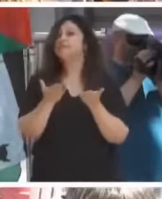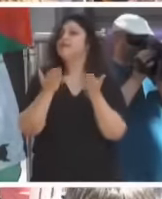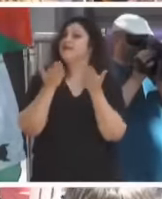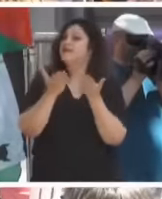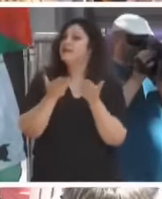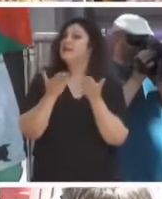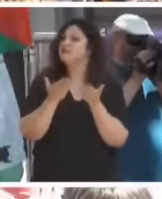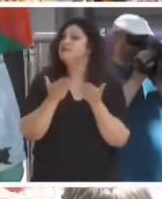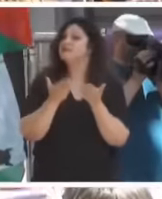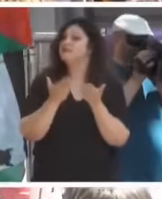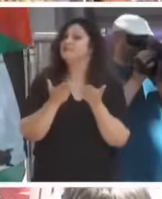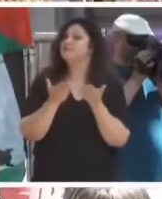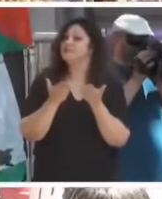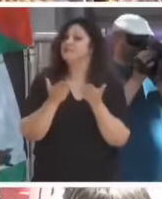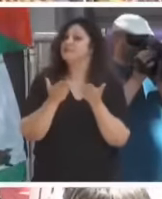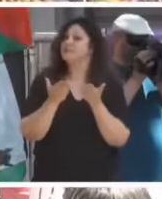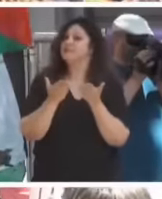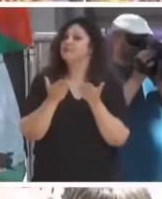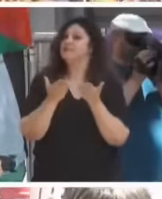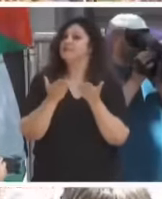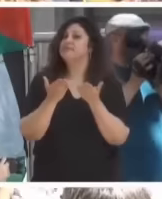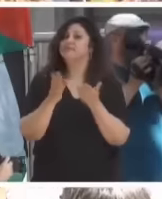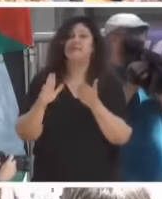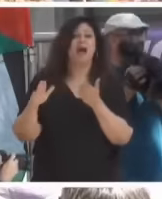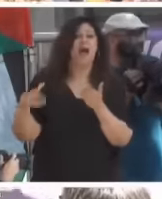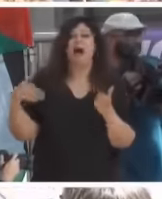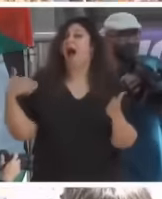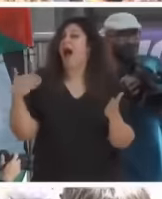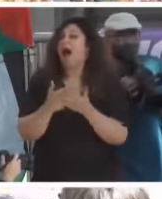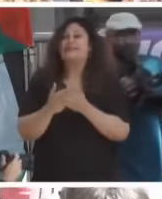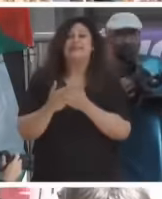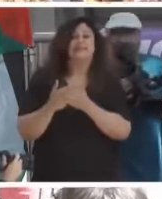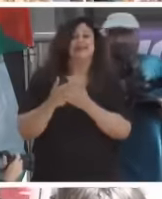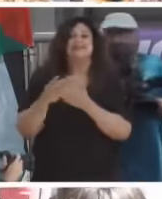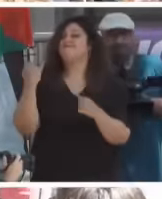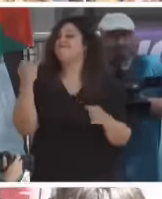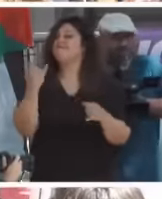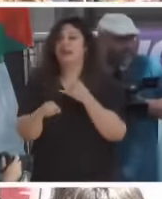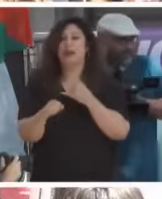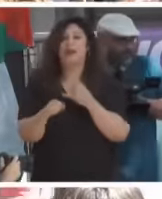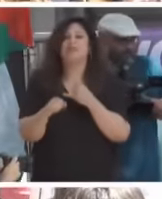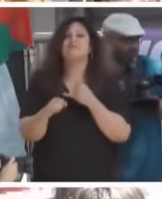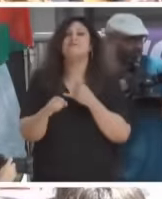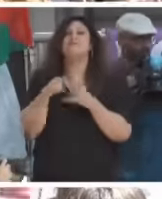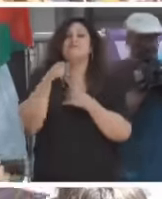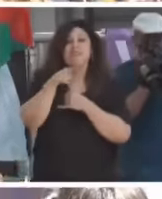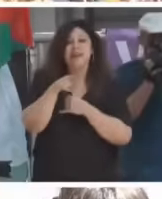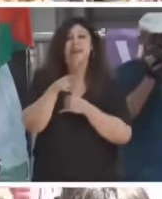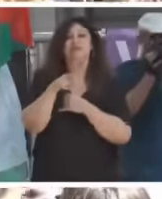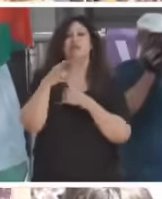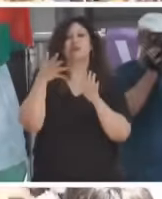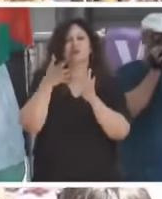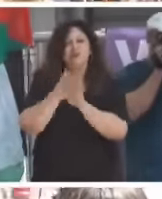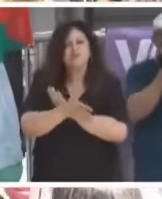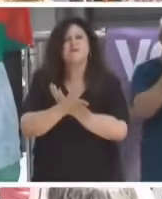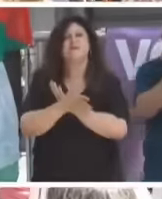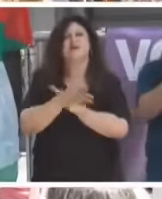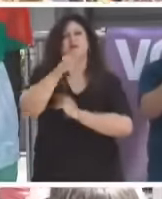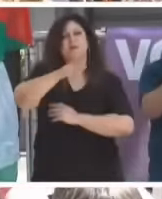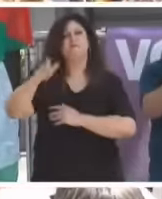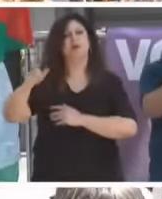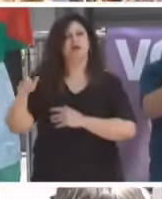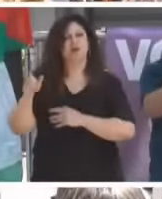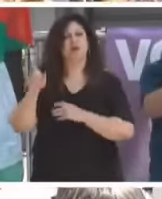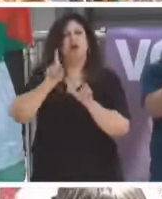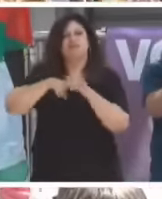Y eso llevando en ocasiones hasta las últimas consecuencias es lo que hacen y hacemos los militantes,